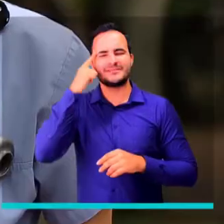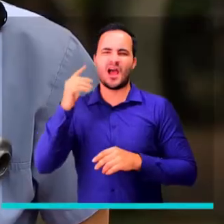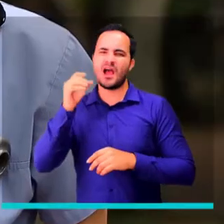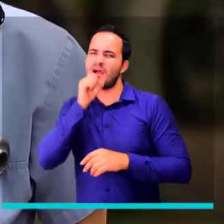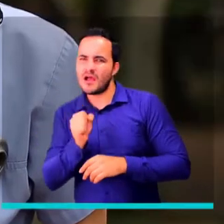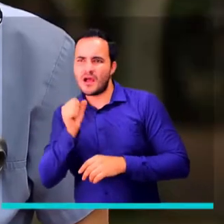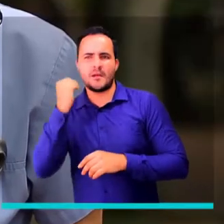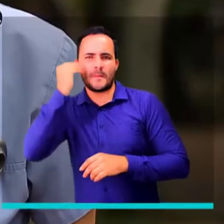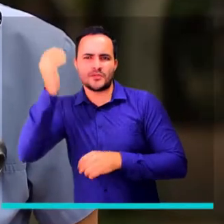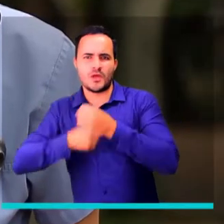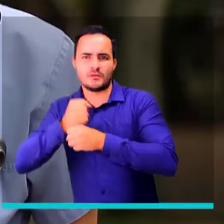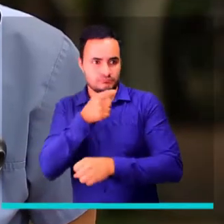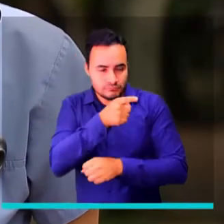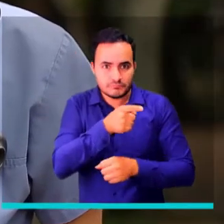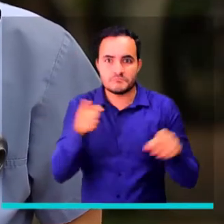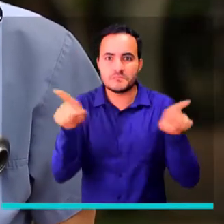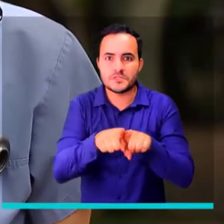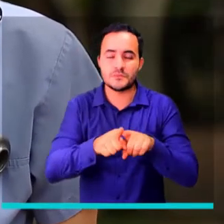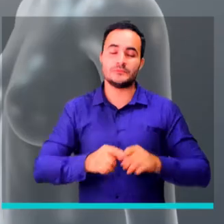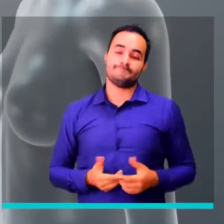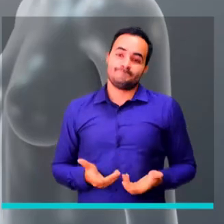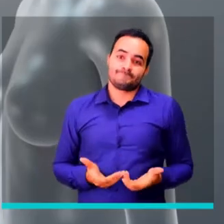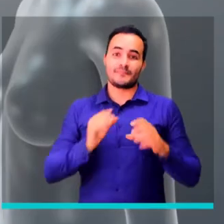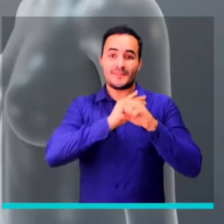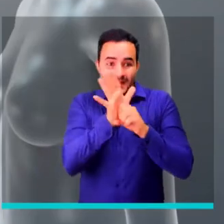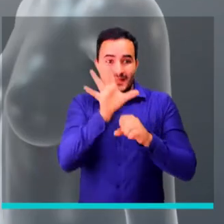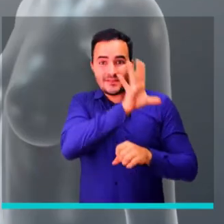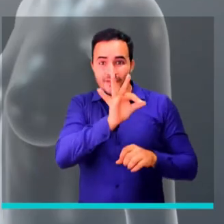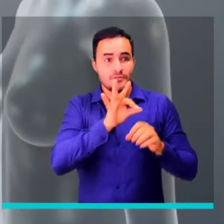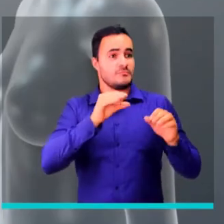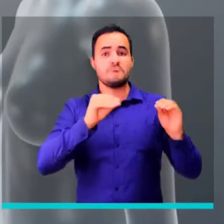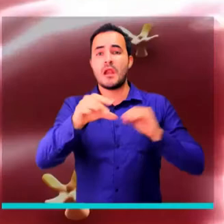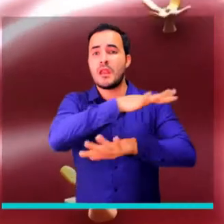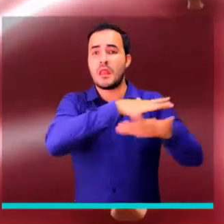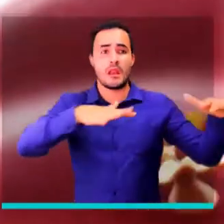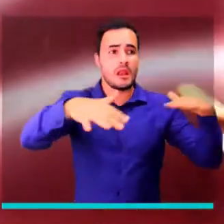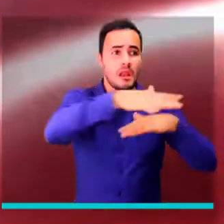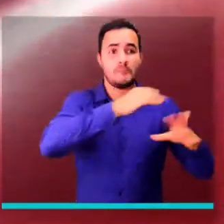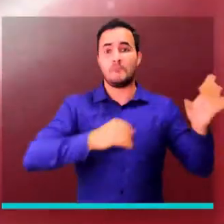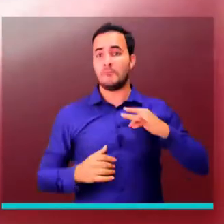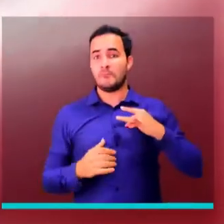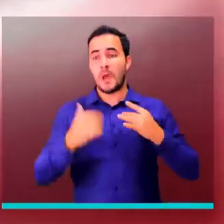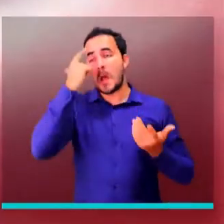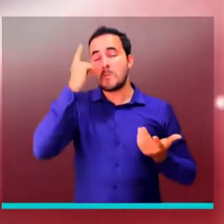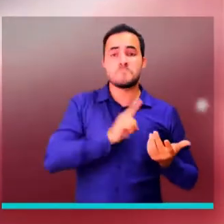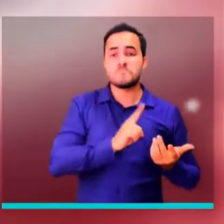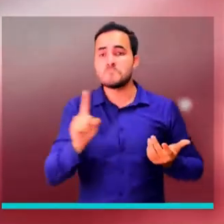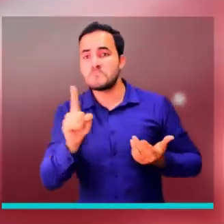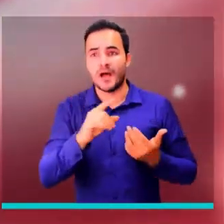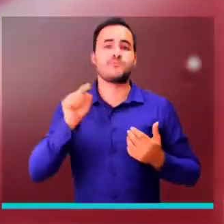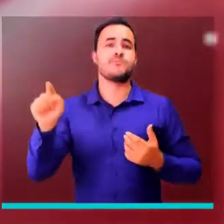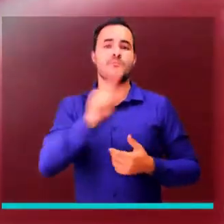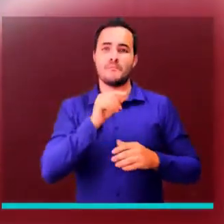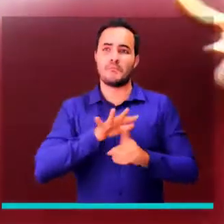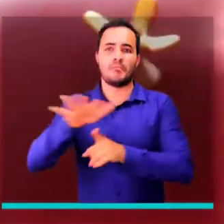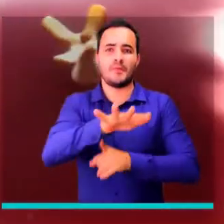Cuando dejamos correr el virus libremente en la sociedad, la mayoría de las personas que van a infectarse son jóvenes